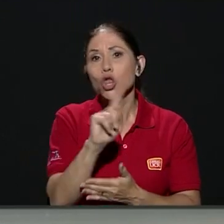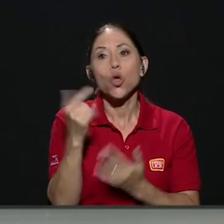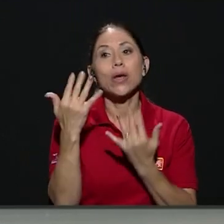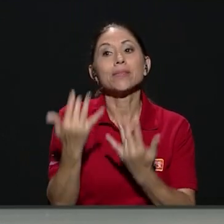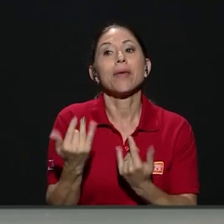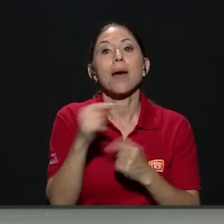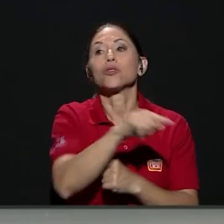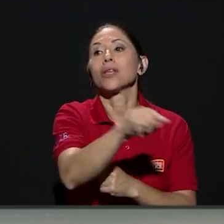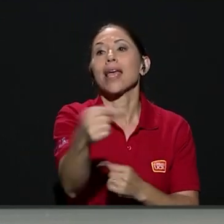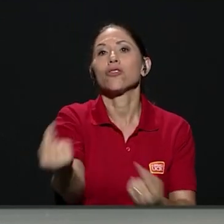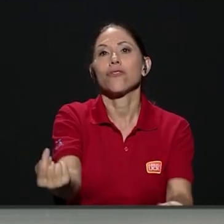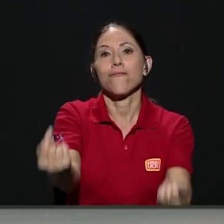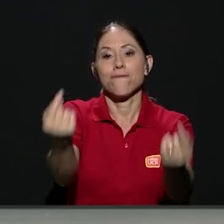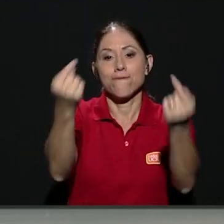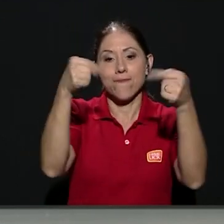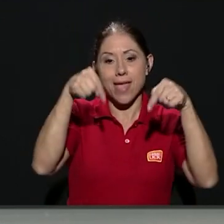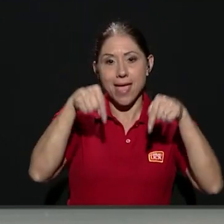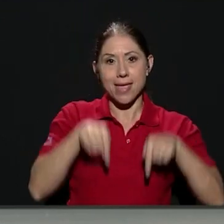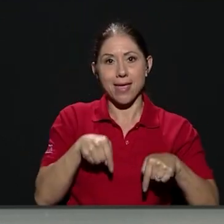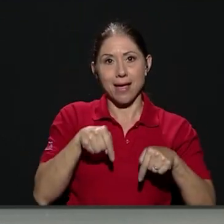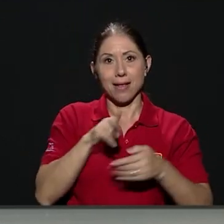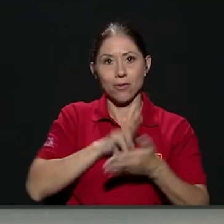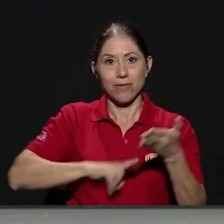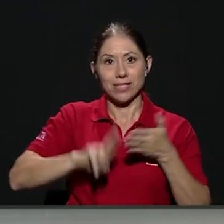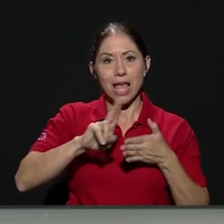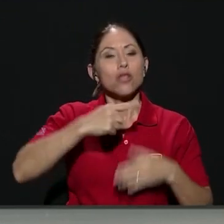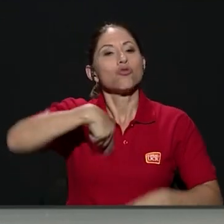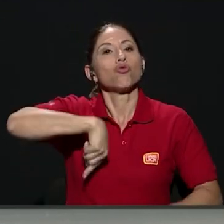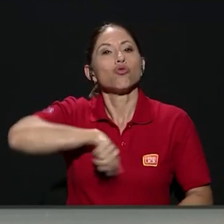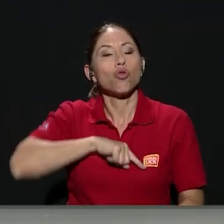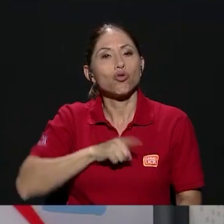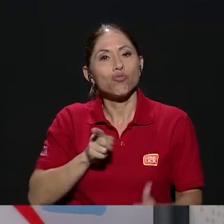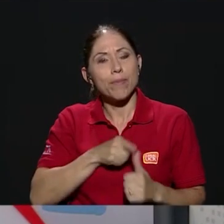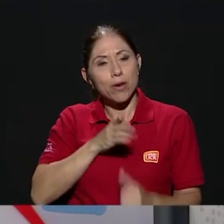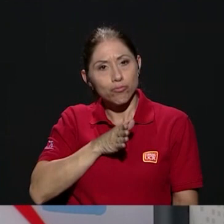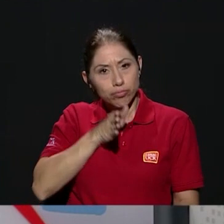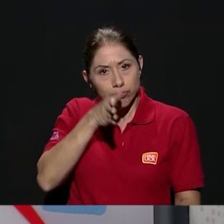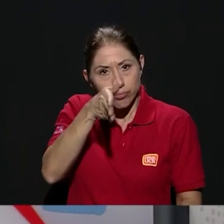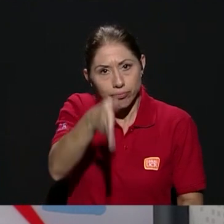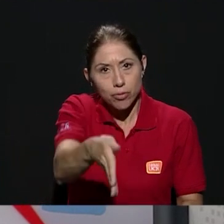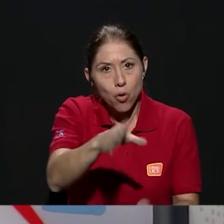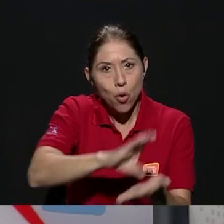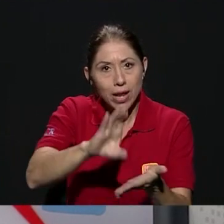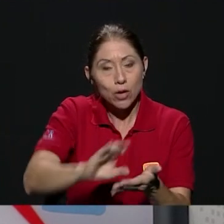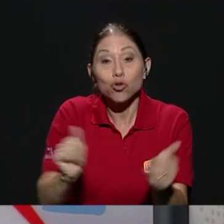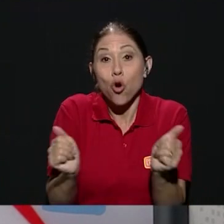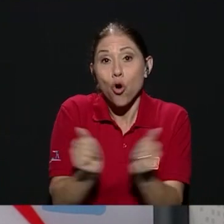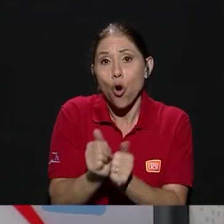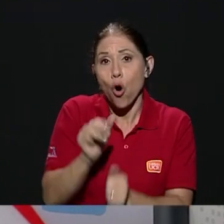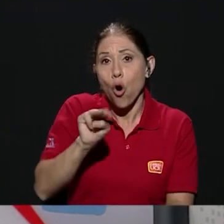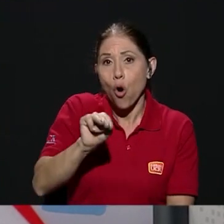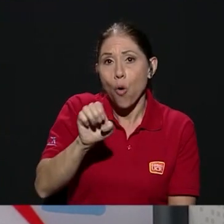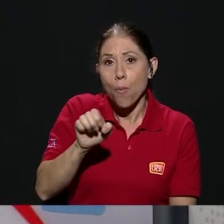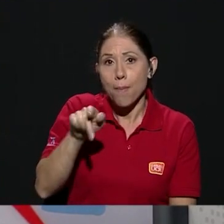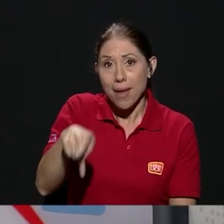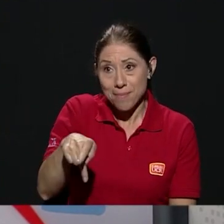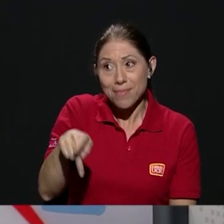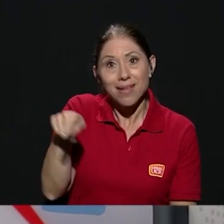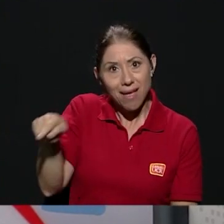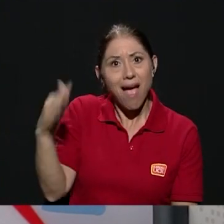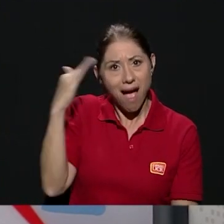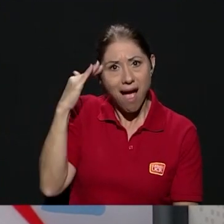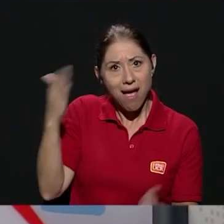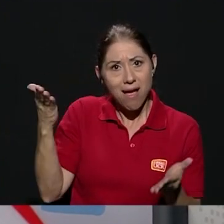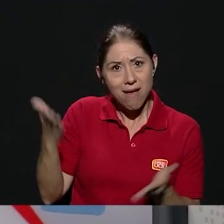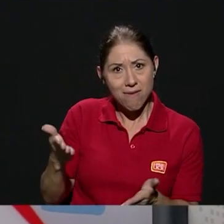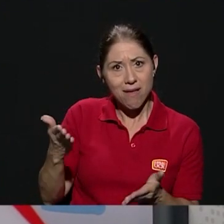nuestras sedes o centros universitarios, sino que hemos ido a los colegios en conjunto a un trabajo con el MEP, ¿verdad? Que tiene mucha presencia dentro de los territorios,